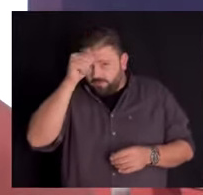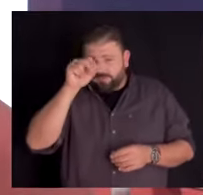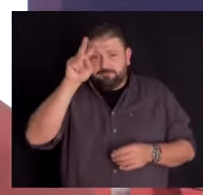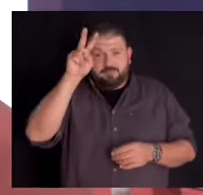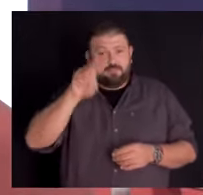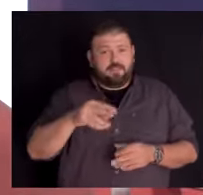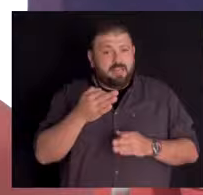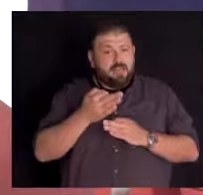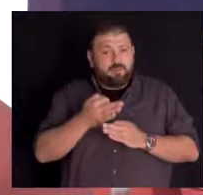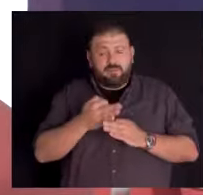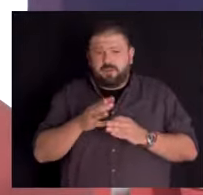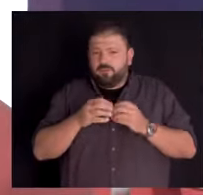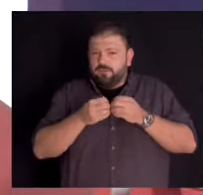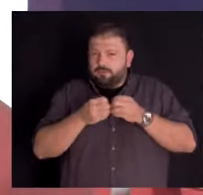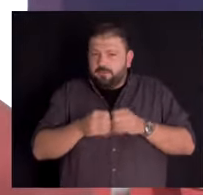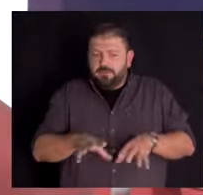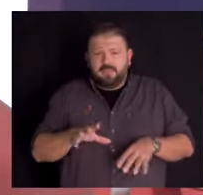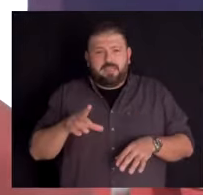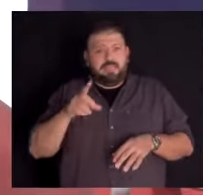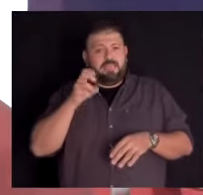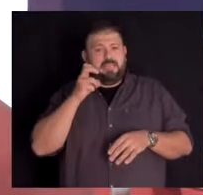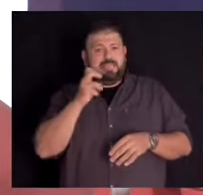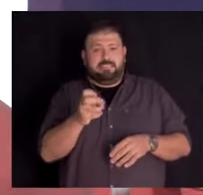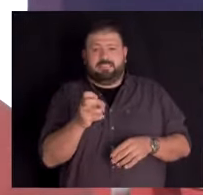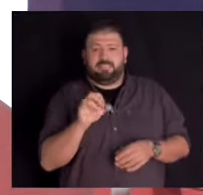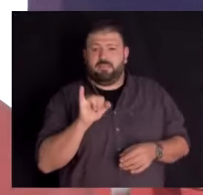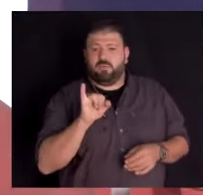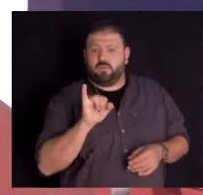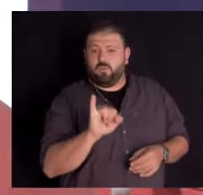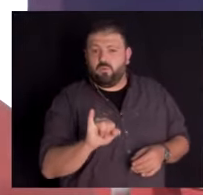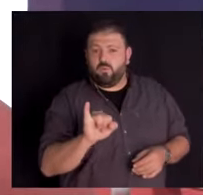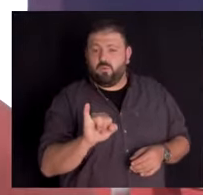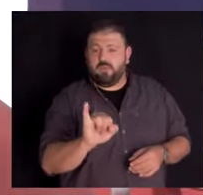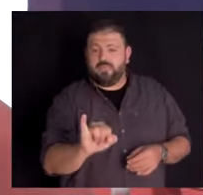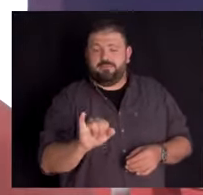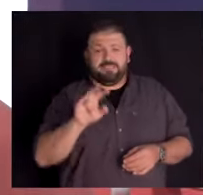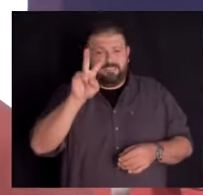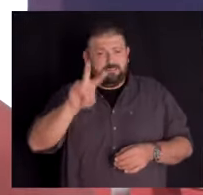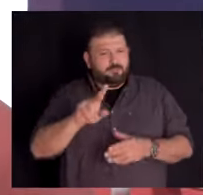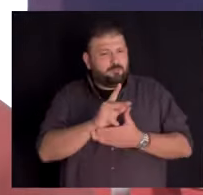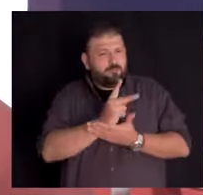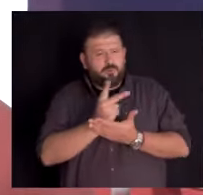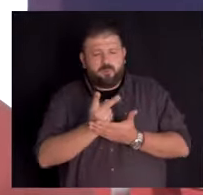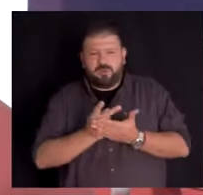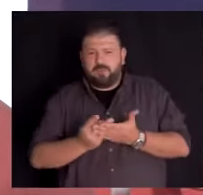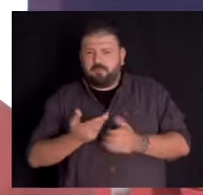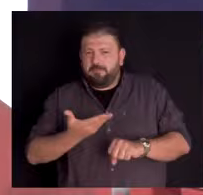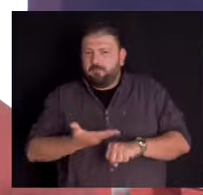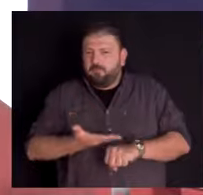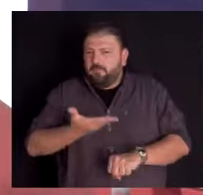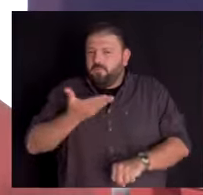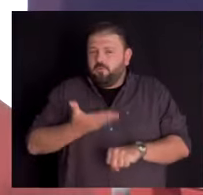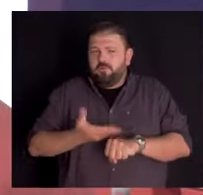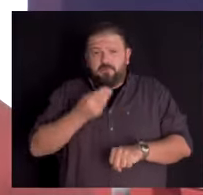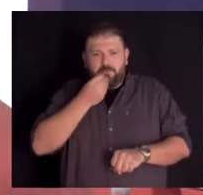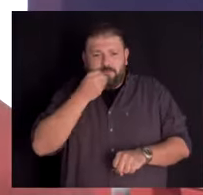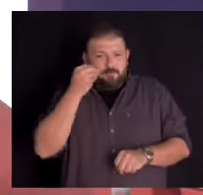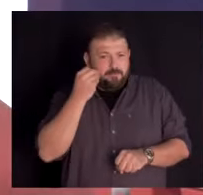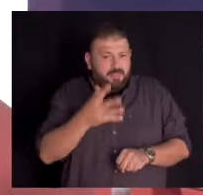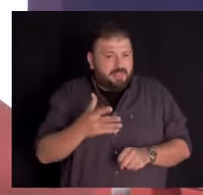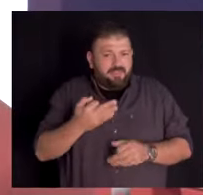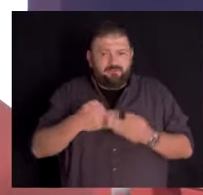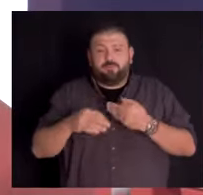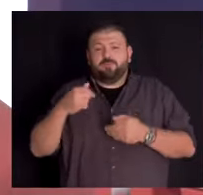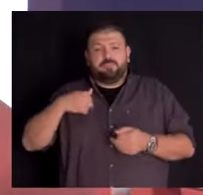perder el jueves un programa espectacular, digo, ya ahí los hemos ido un poquito como acostumbrando a que arranque el